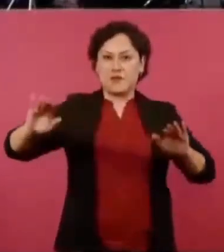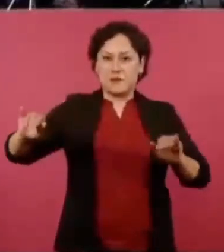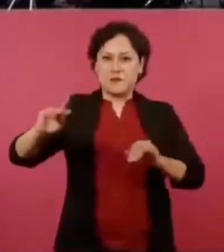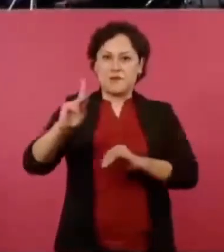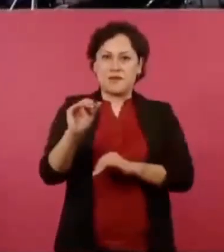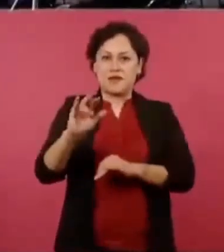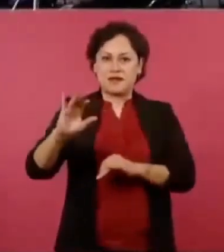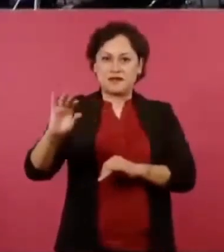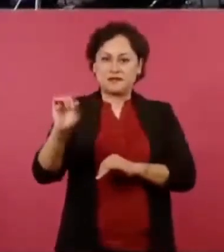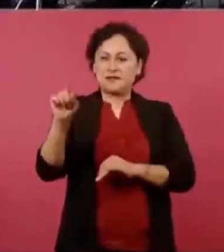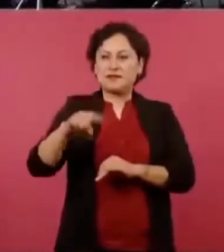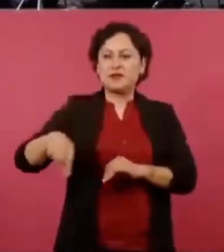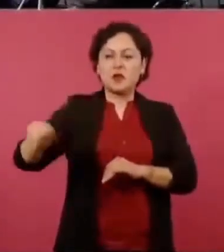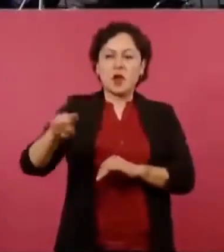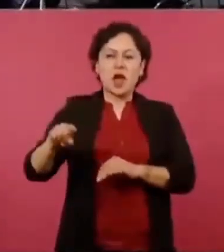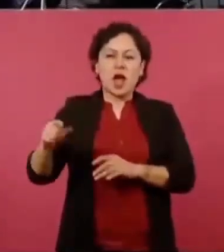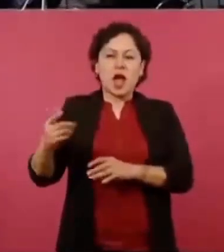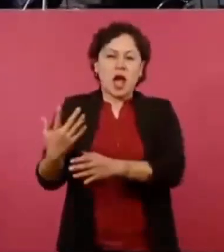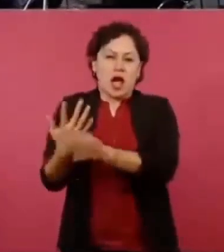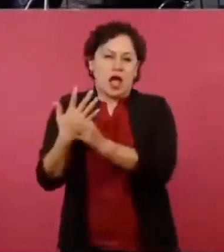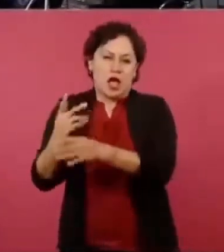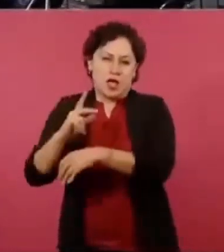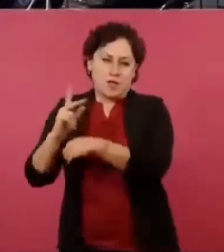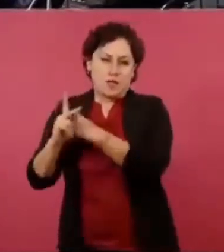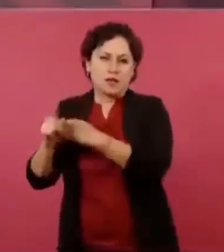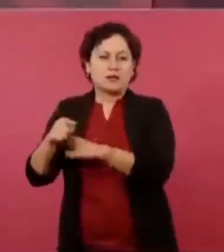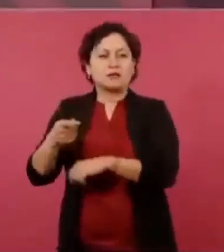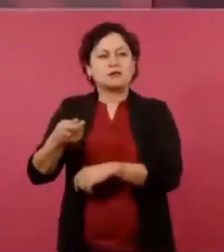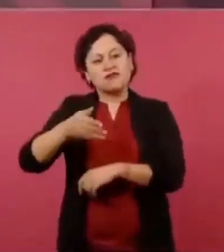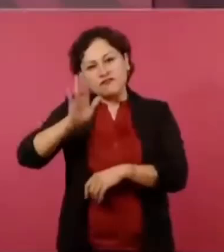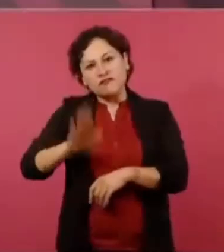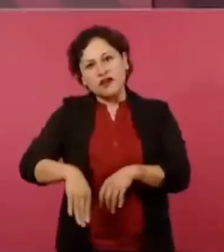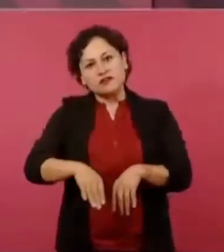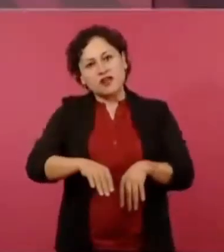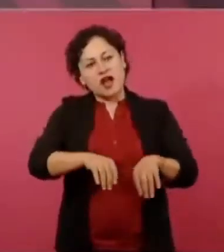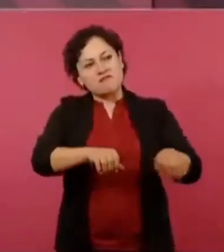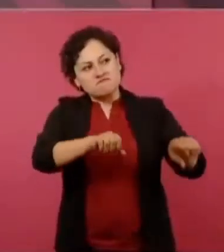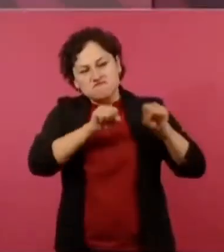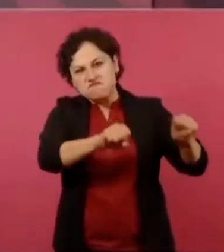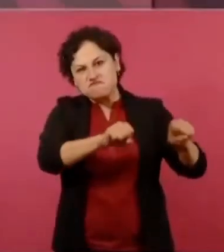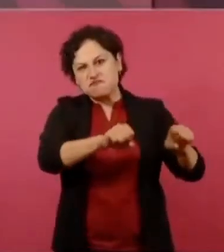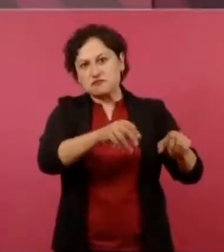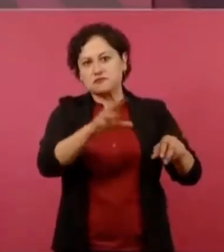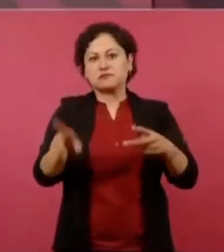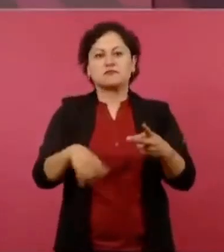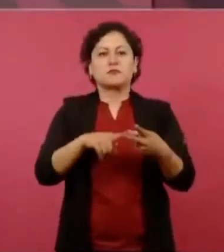se diría en el trópico una zamarreada.